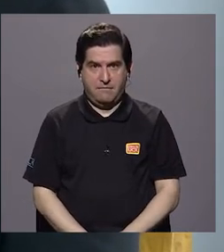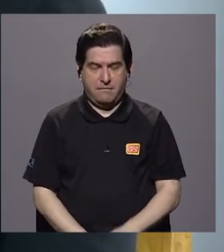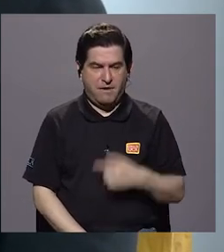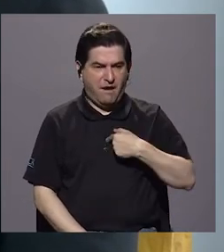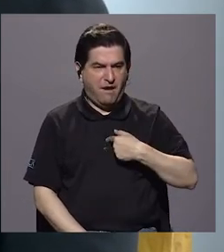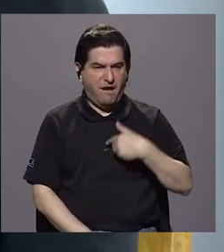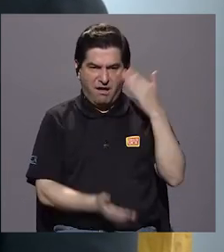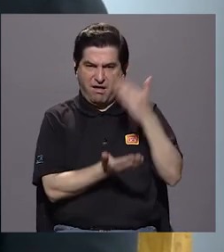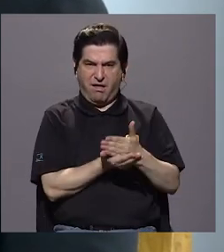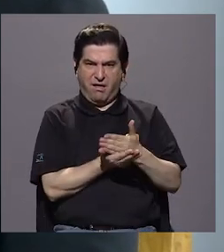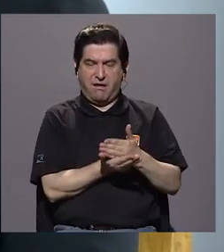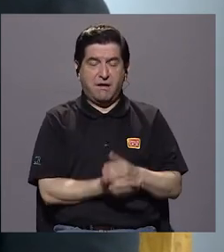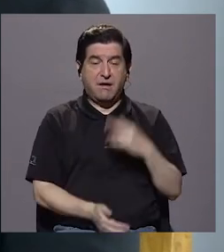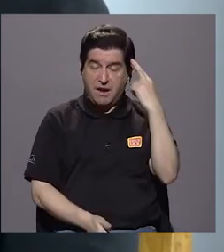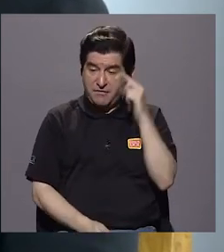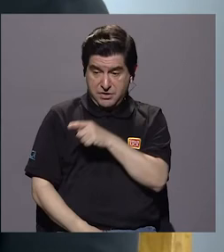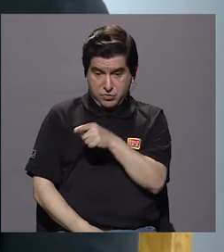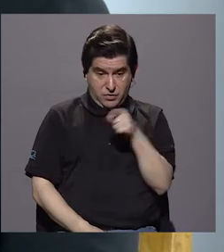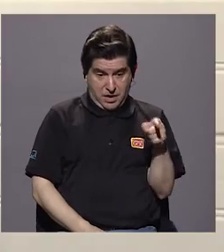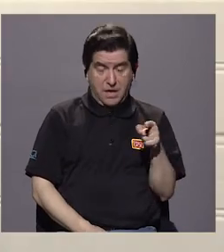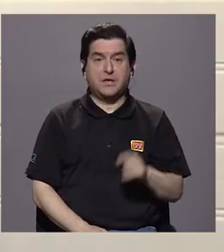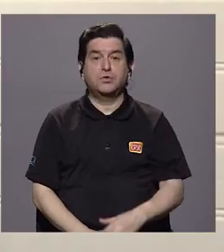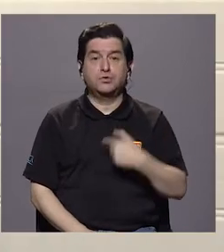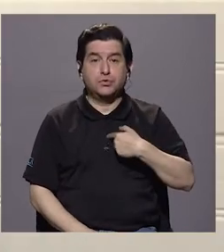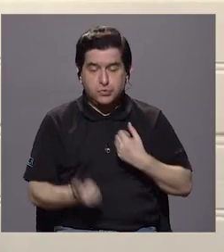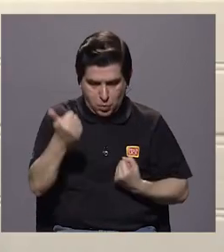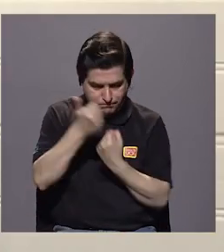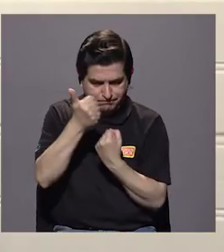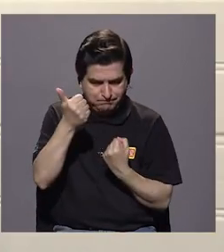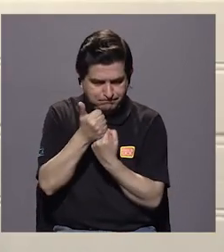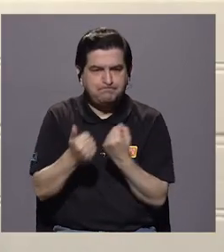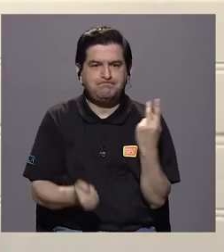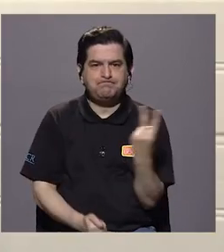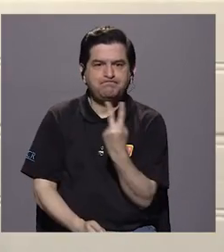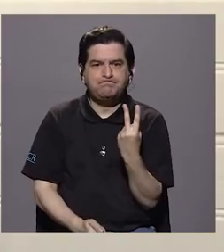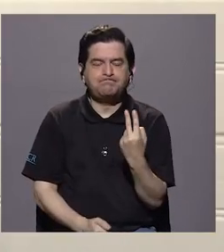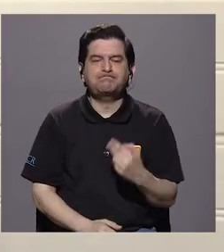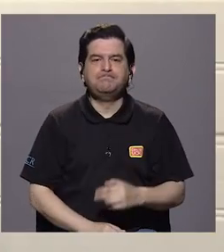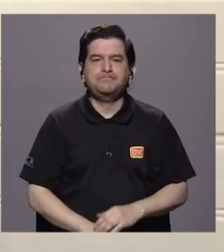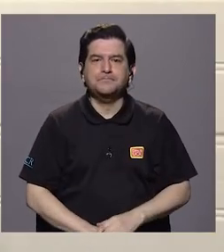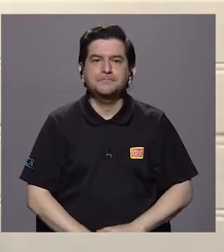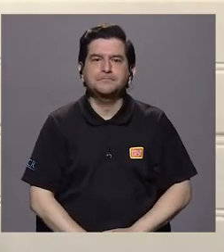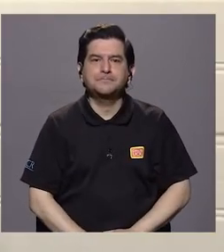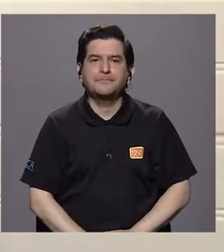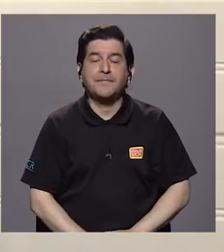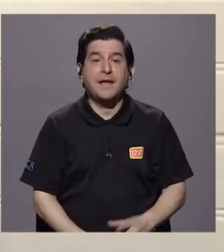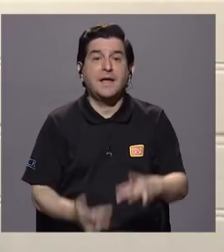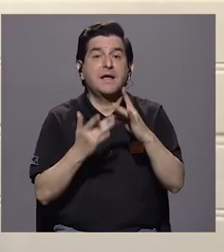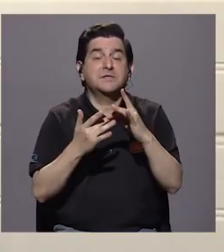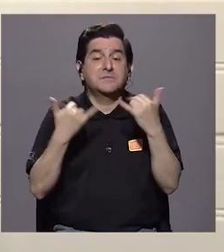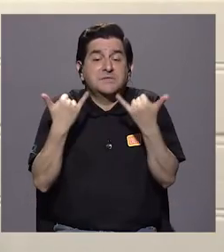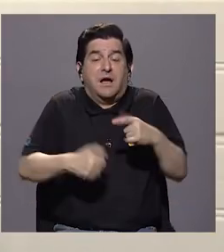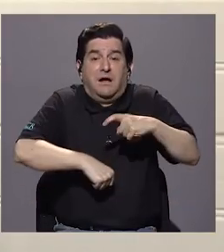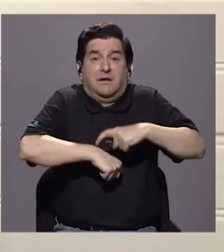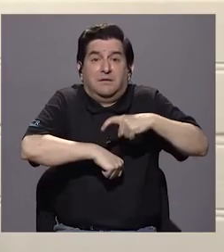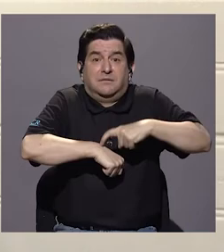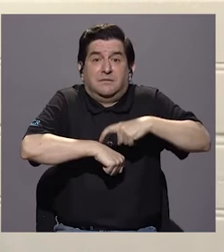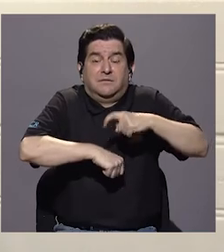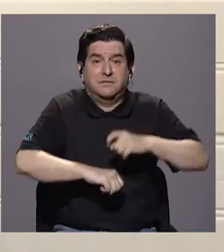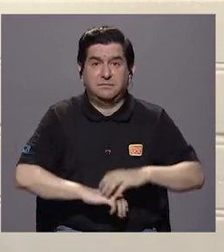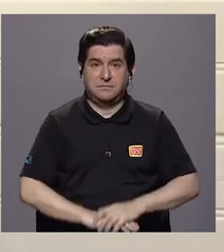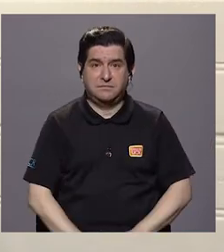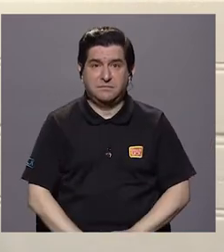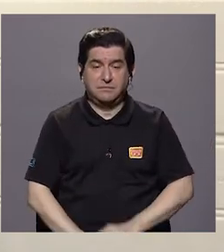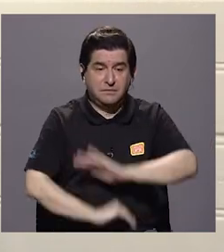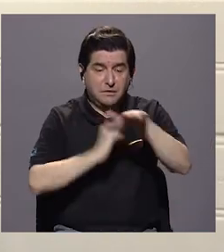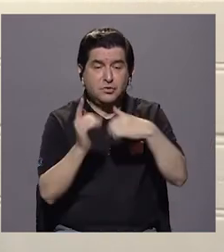estancada por ellos. Porque soy el pilar de ellos, de los dos. Sí, y sobre todo en estos tiempos en los que toda